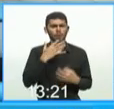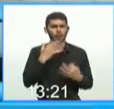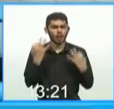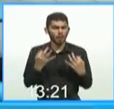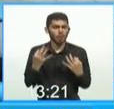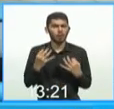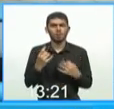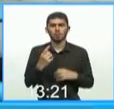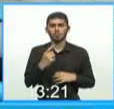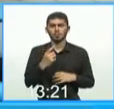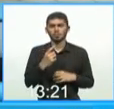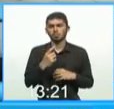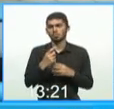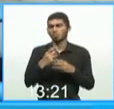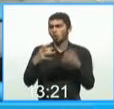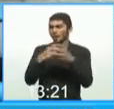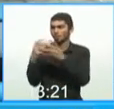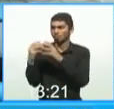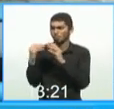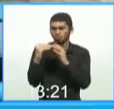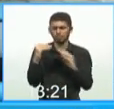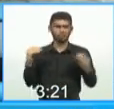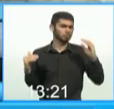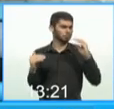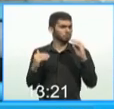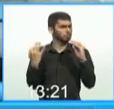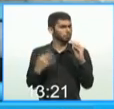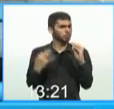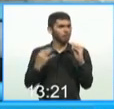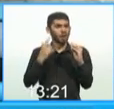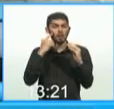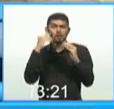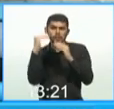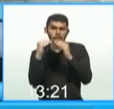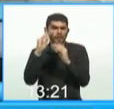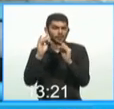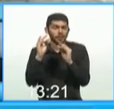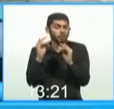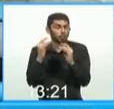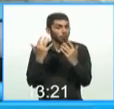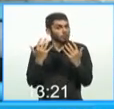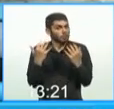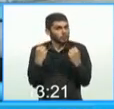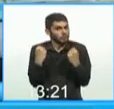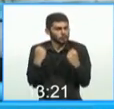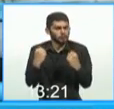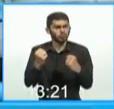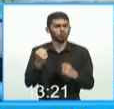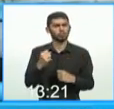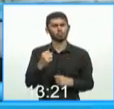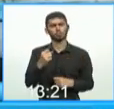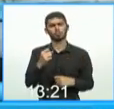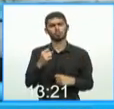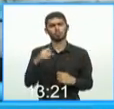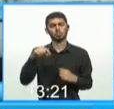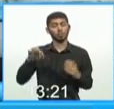marcamos diferencia con con todos los equipos como como hay pero a veces no no no se puede marcar y bueno Cerramos el